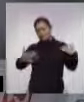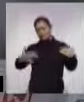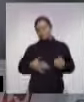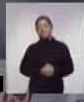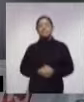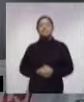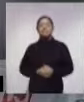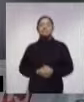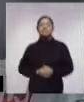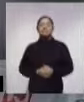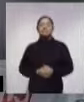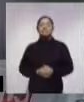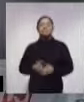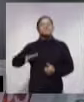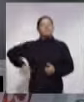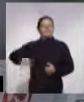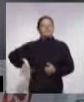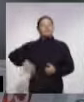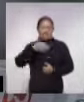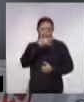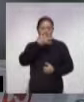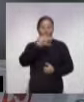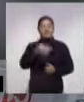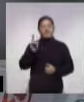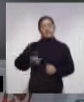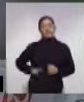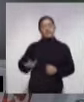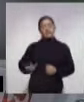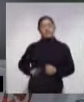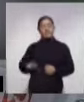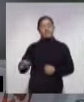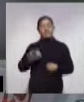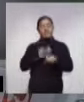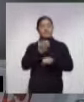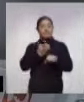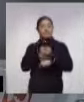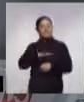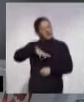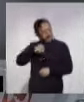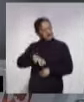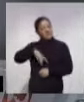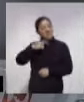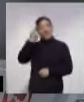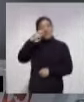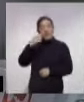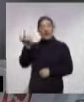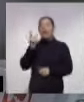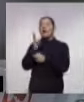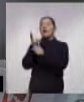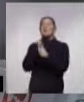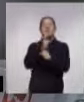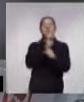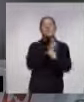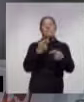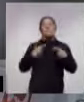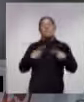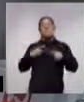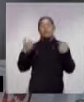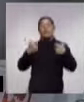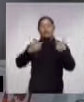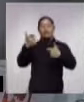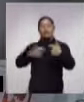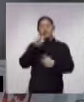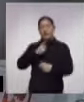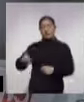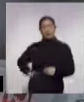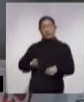Arrancamos porque ya le comentaba que el gobierno del estado se esforzará para atraer más inversión a Tlaxcala, destacó el gobernador